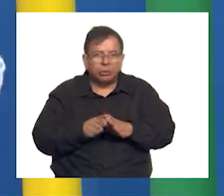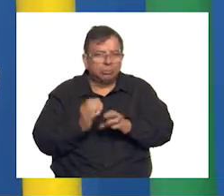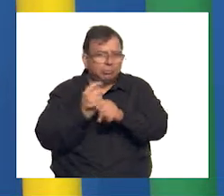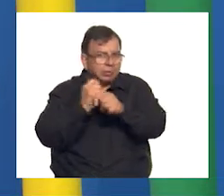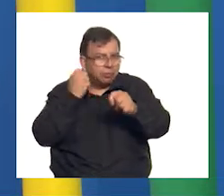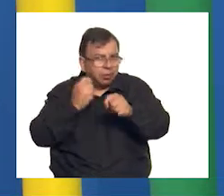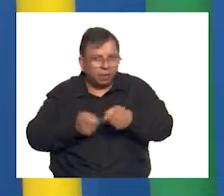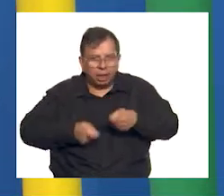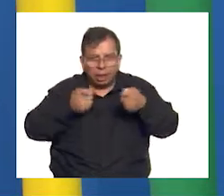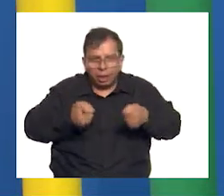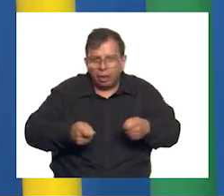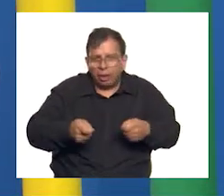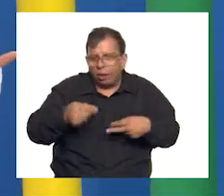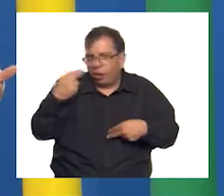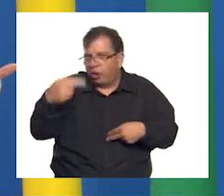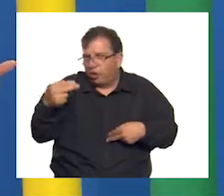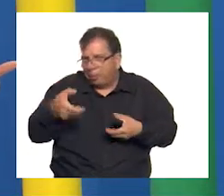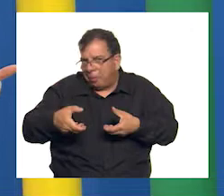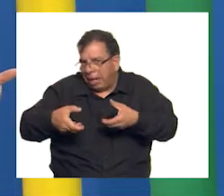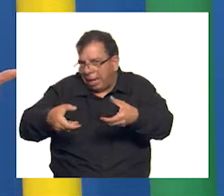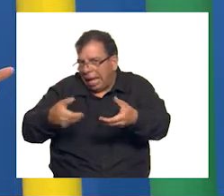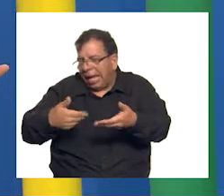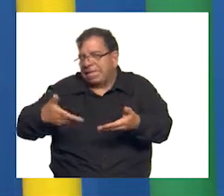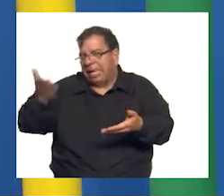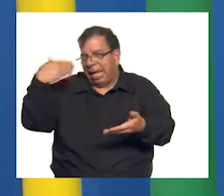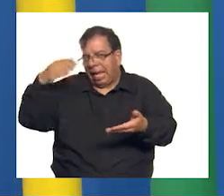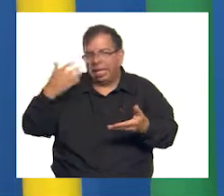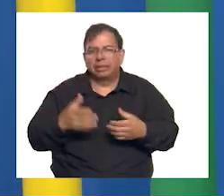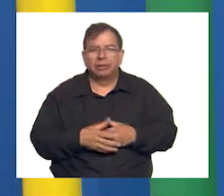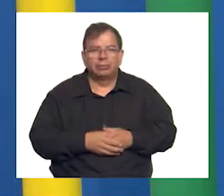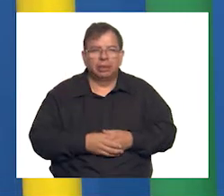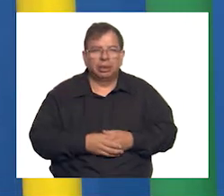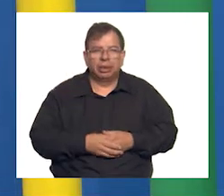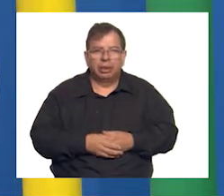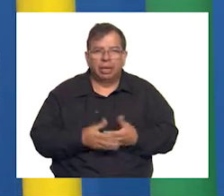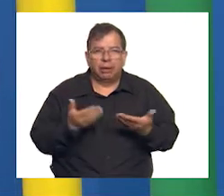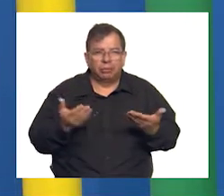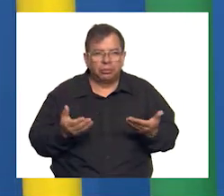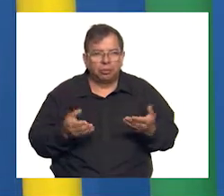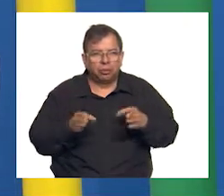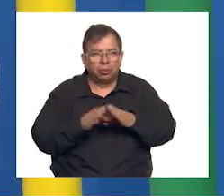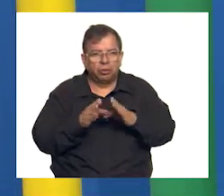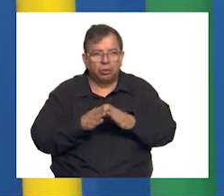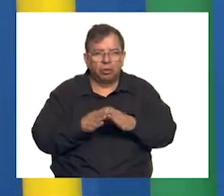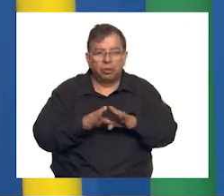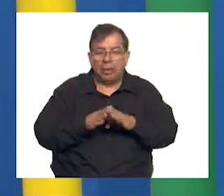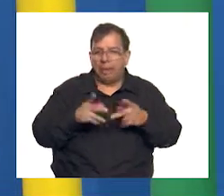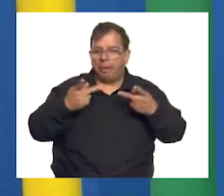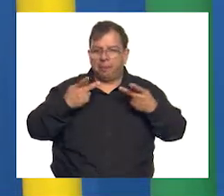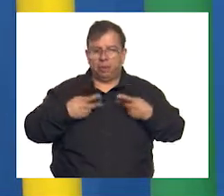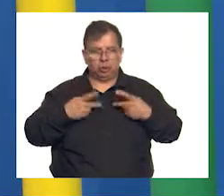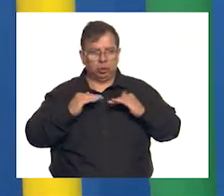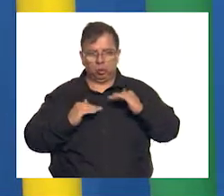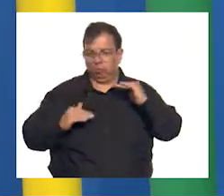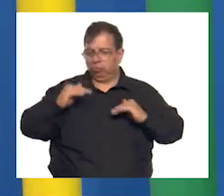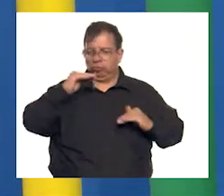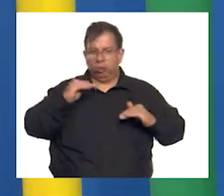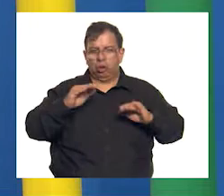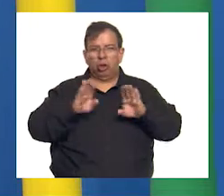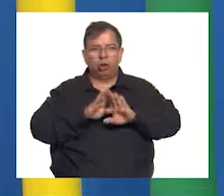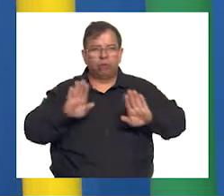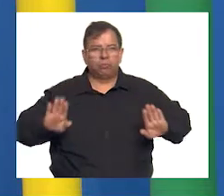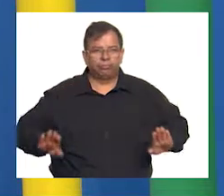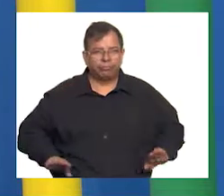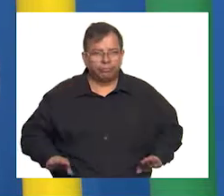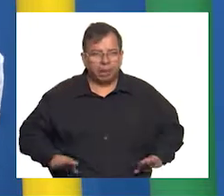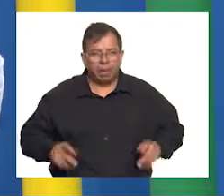carrozas, nombres antiguos de calles o avenidas mencionadas, la importancia de la calidad de las personas, el comportamiento de